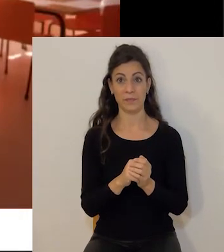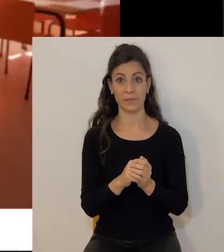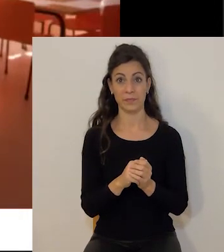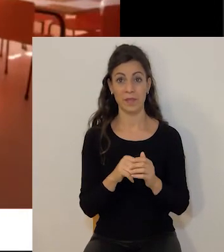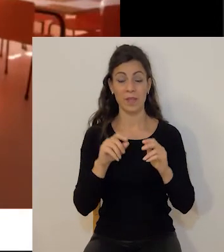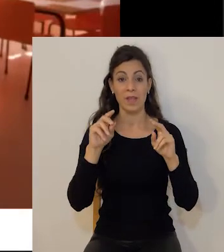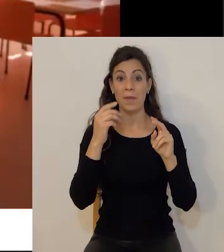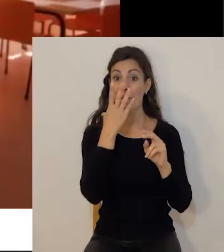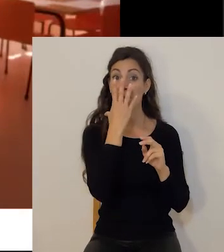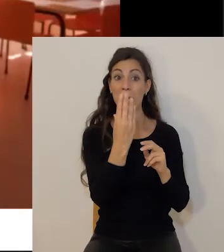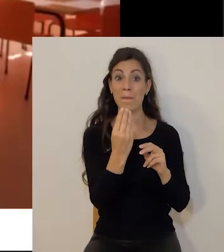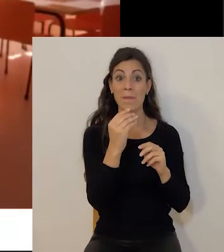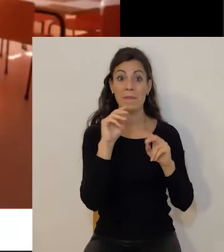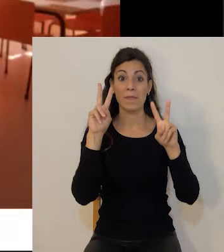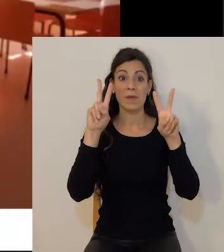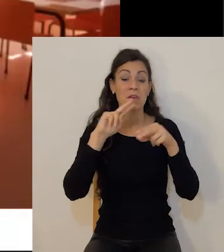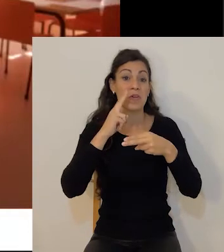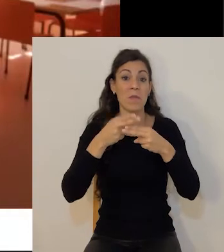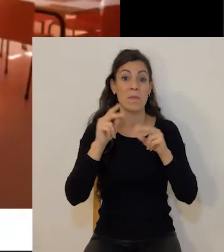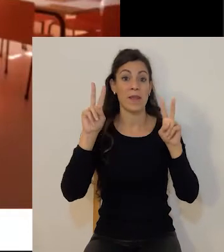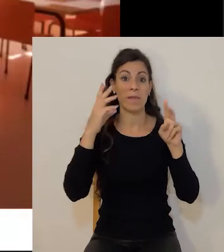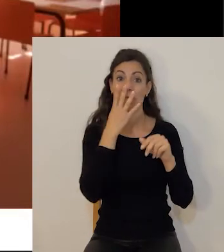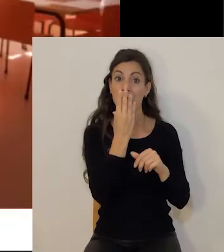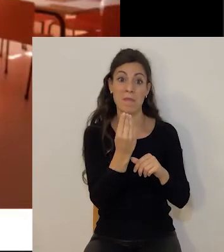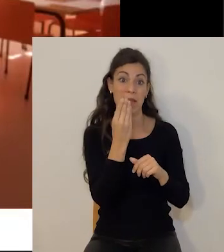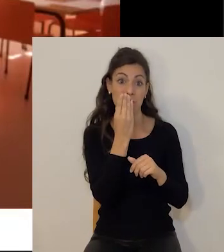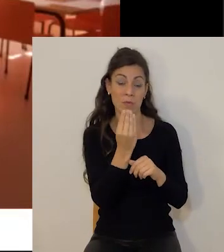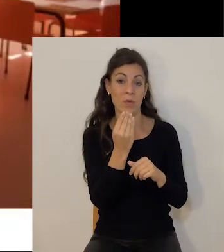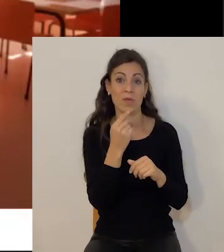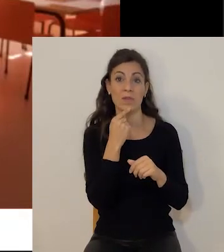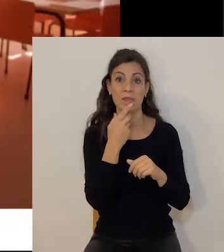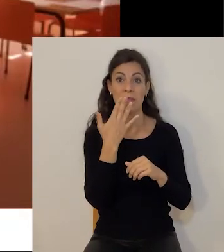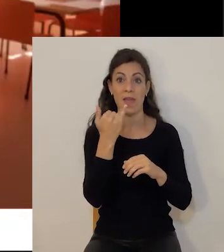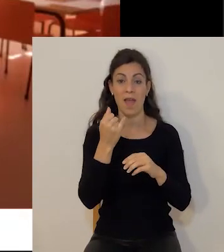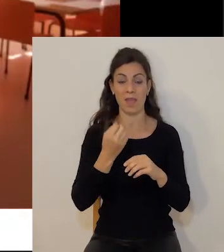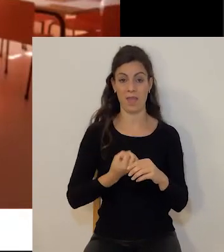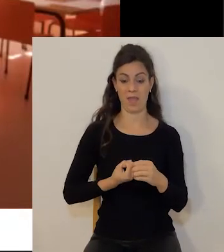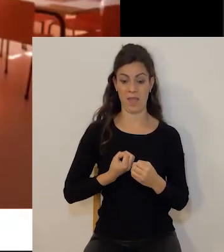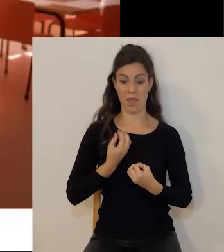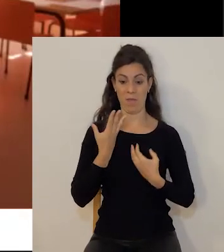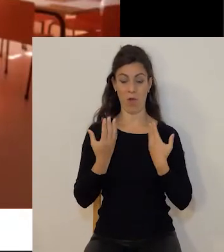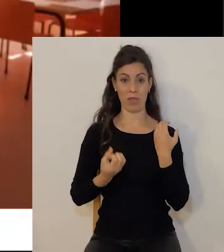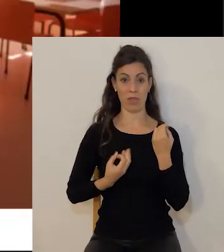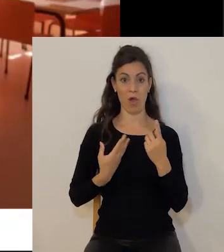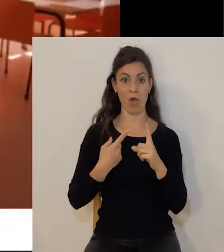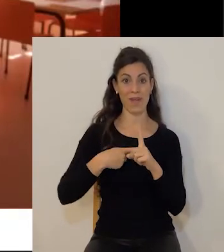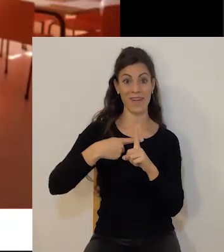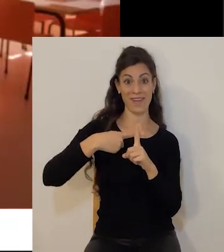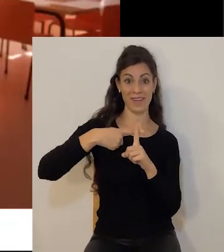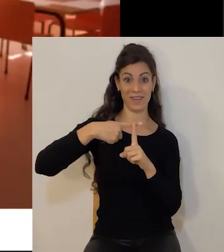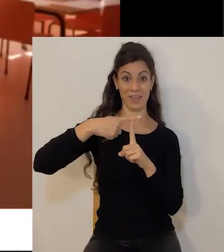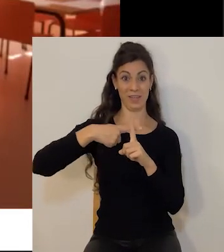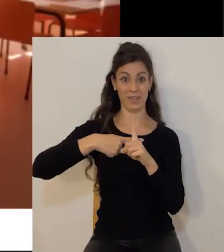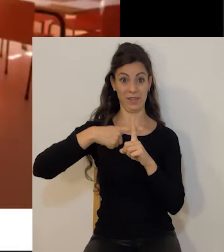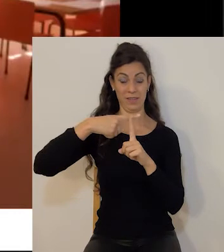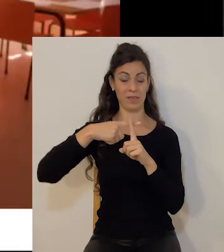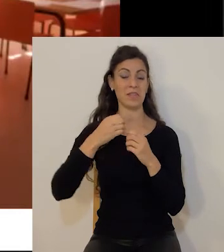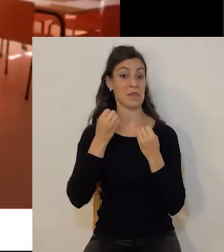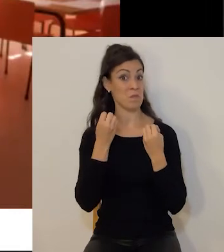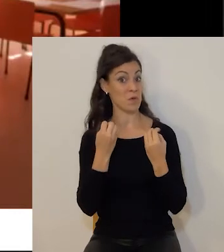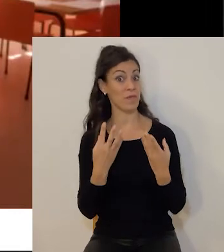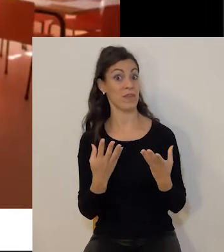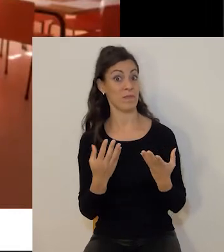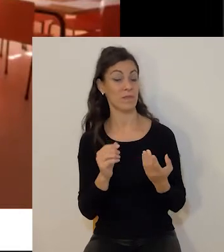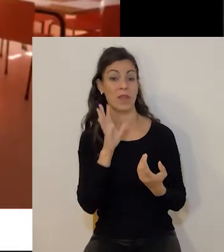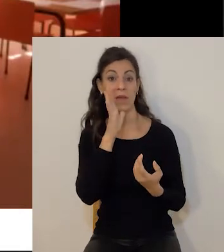de emoción, en el que tienen un emociómetro, que también está muy bien porque